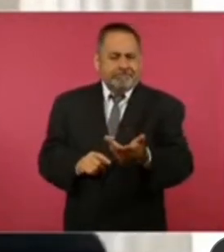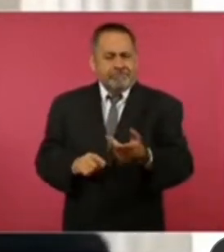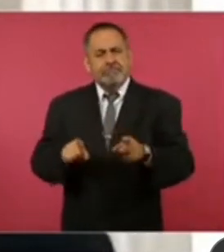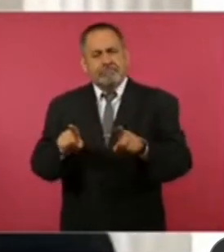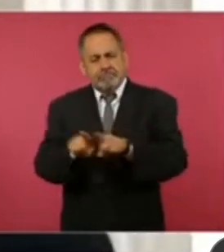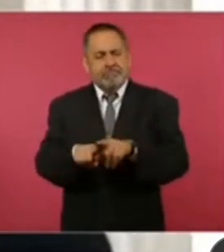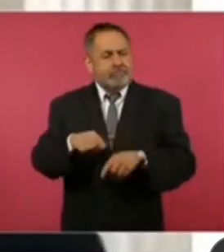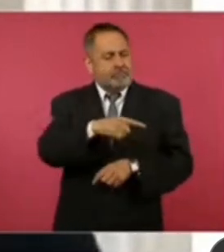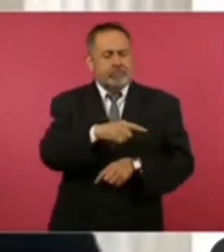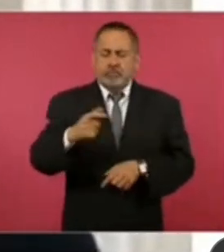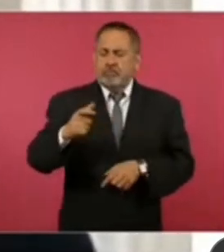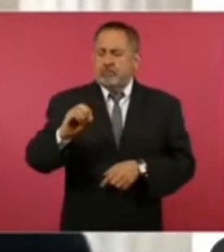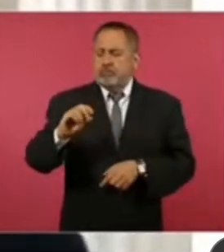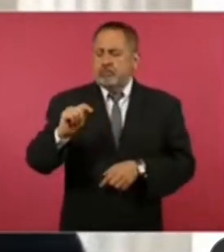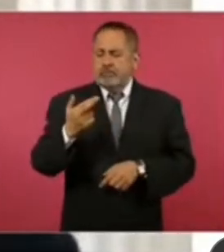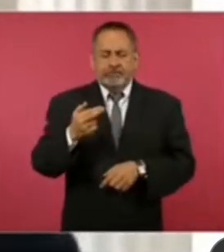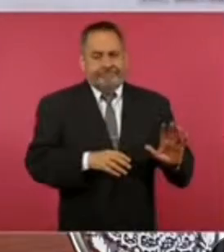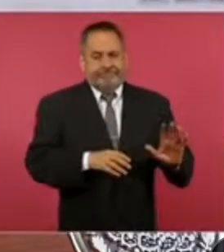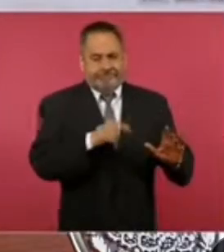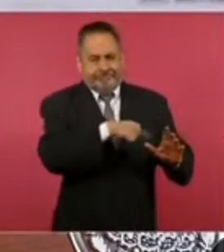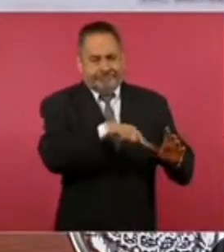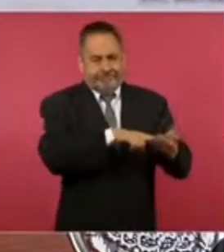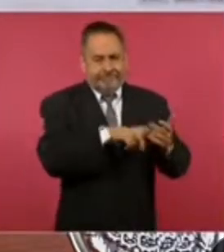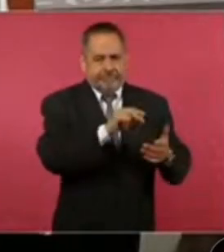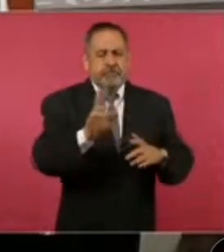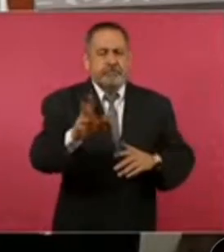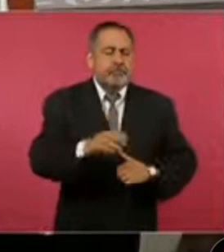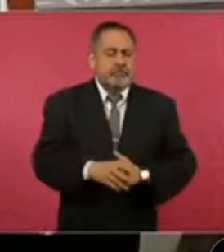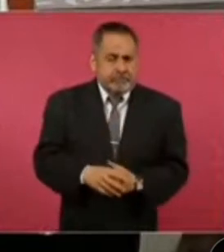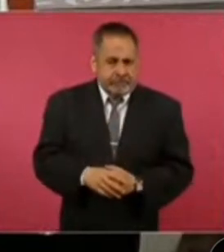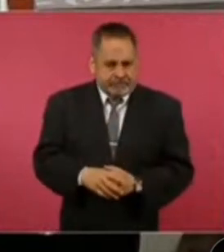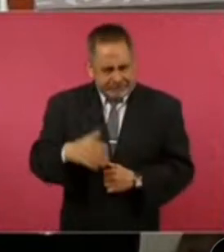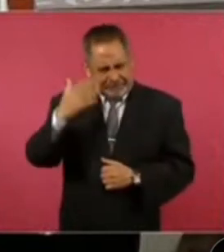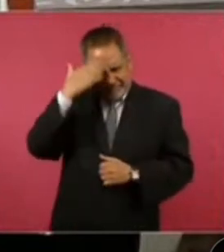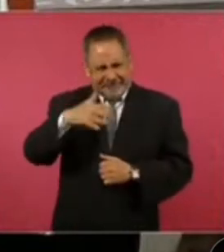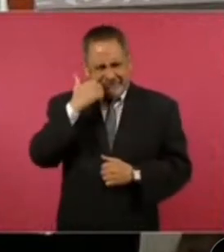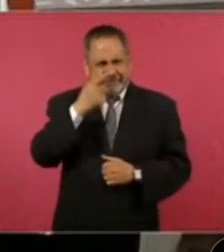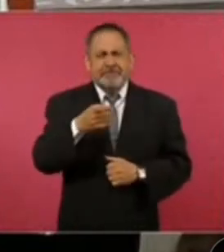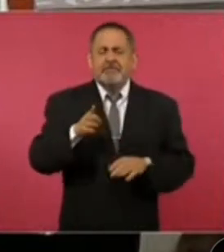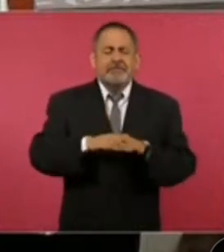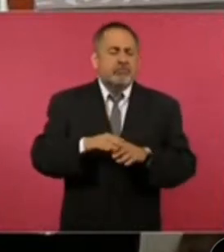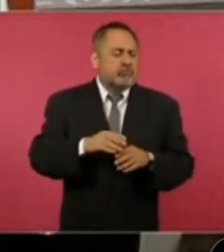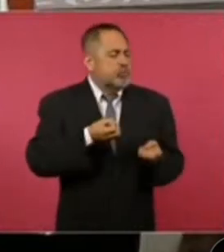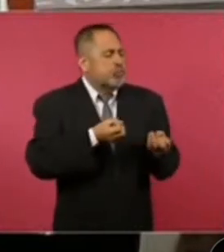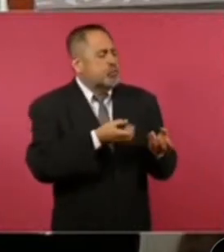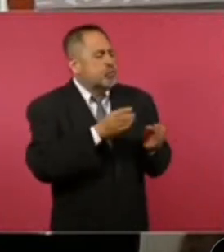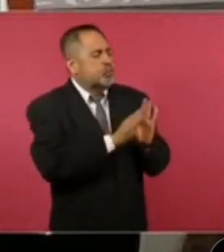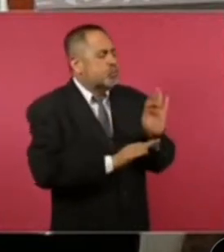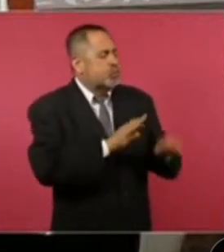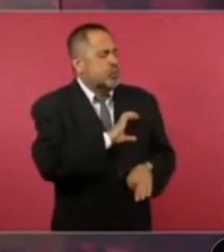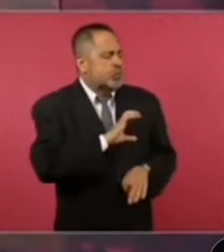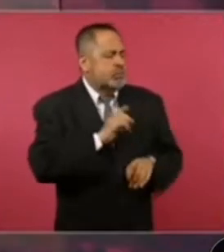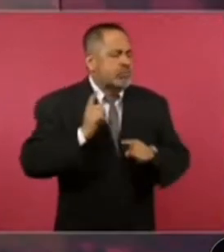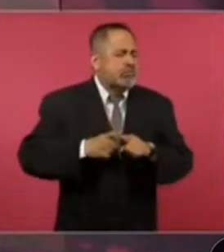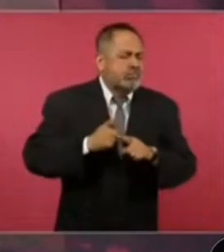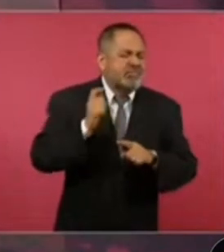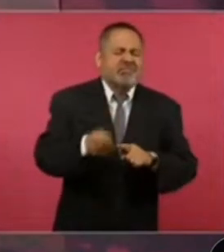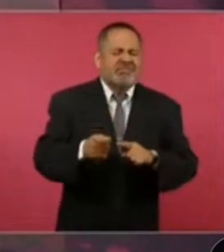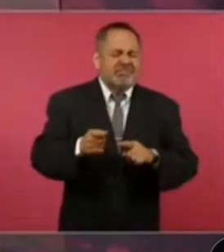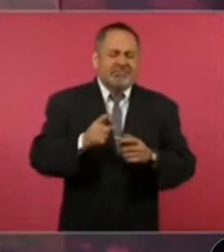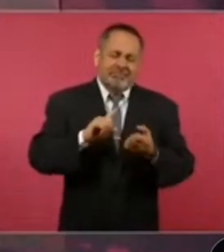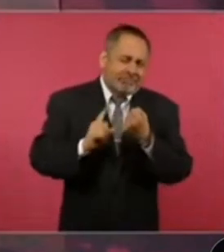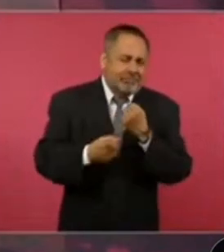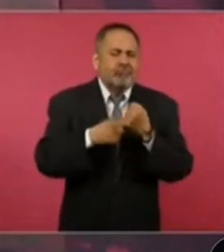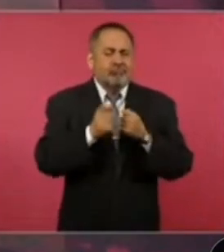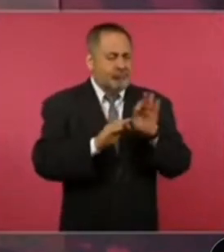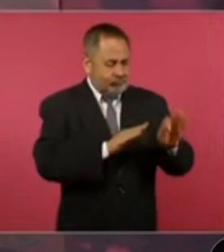propia Xóchitl le promete a todo el país. ¿Quieren saber qué cosa era el apapacho? ¿La generosidad?